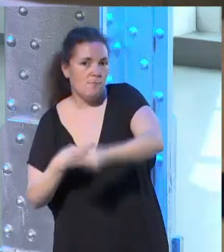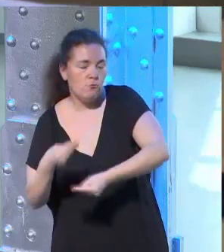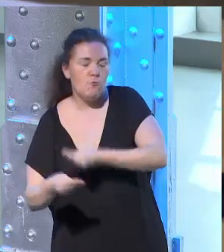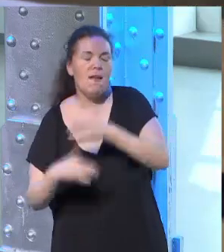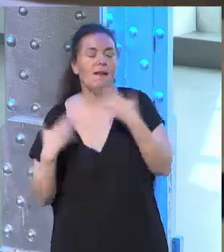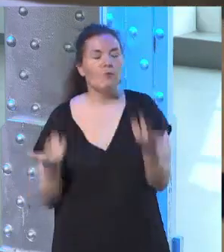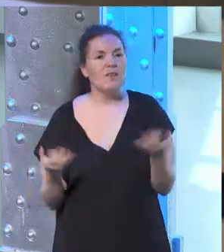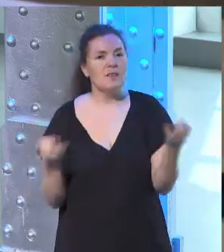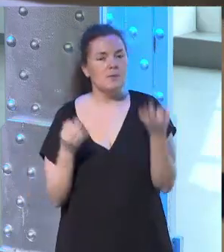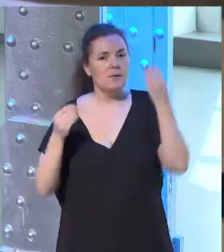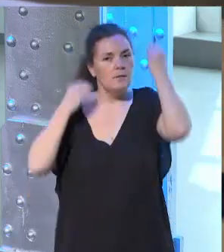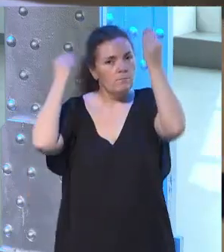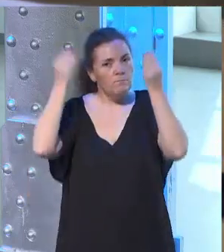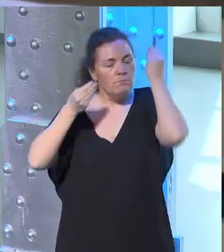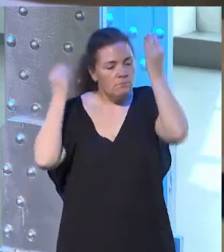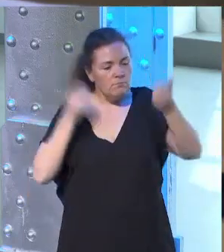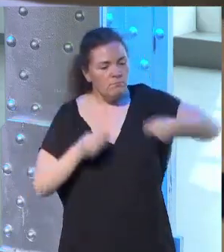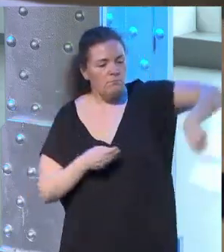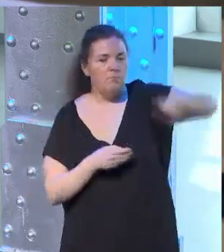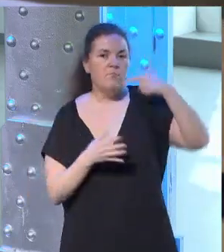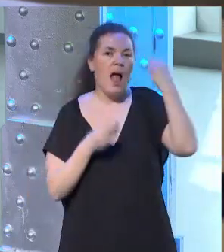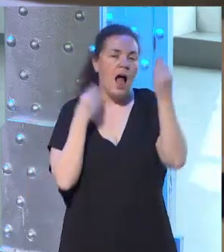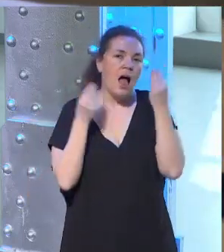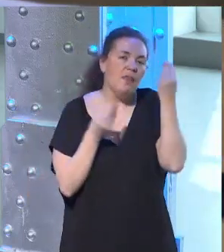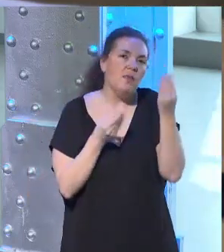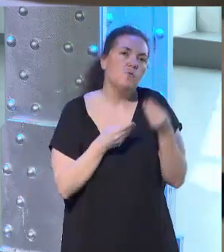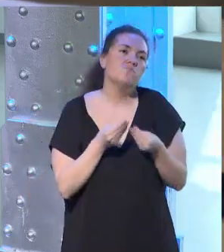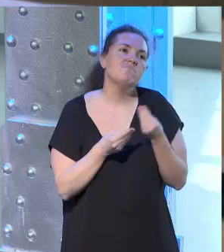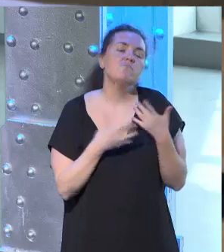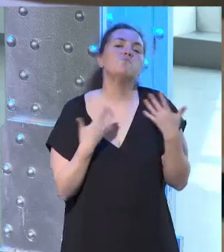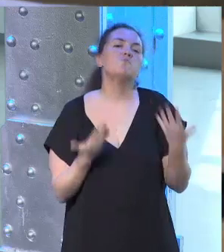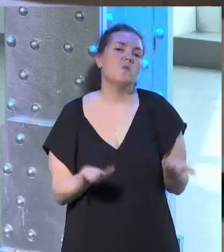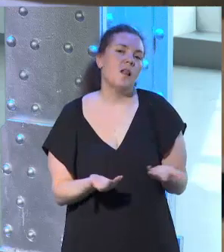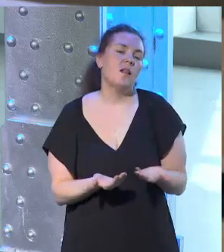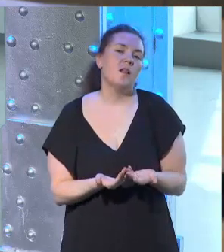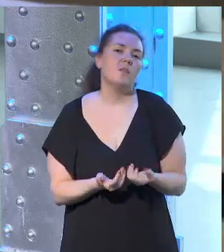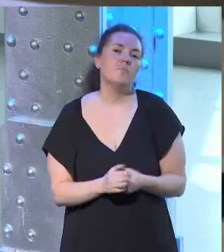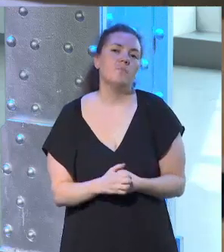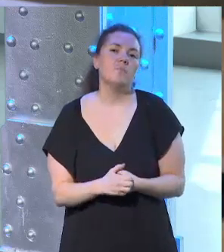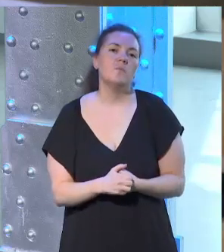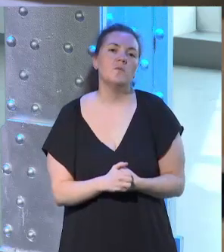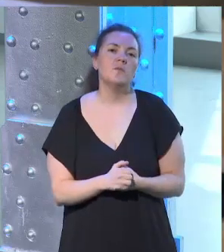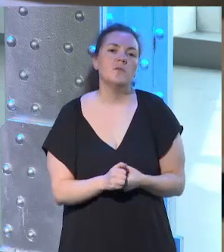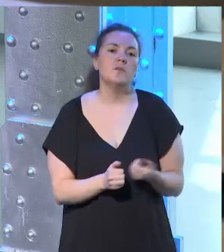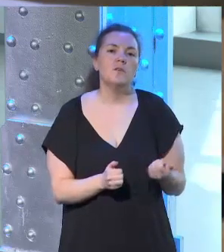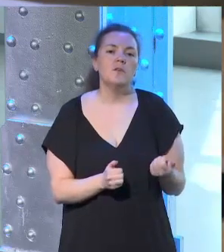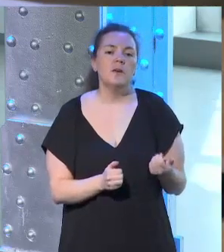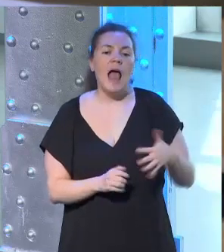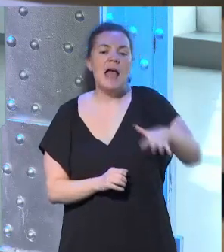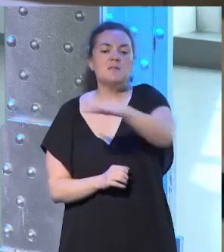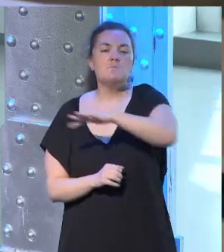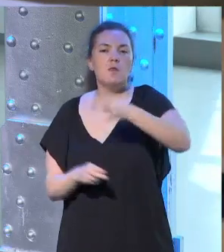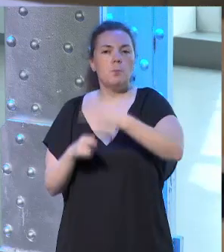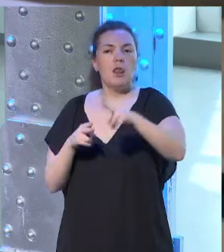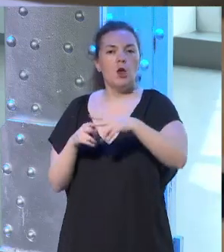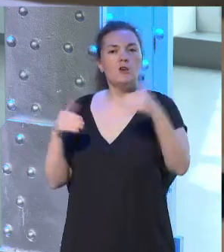entonces la reflexión que muchos de nosotros hicimos, o algunos y algunas, fue ¿por qué hemos dejado el espacio político